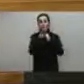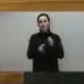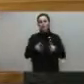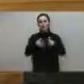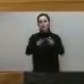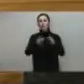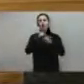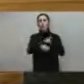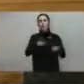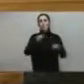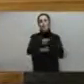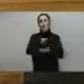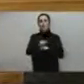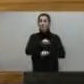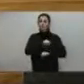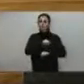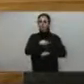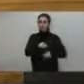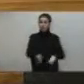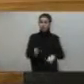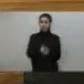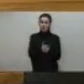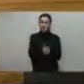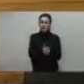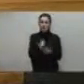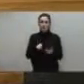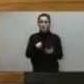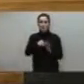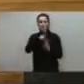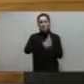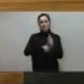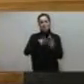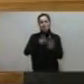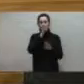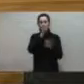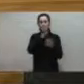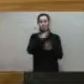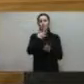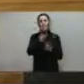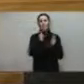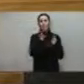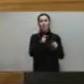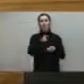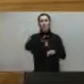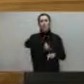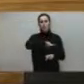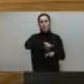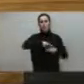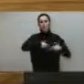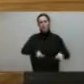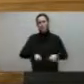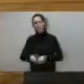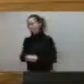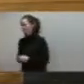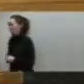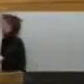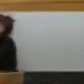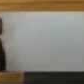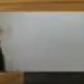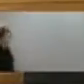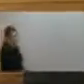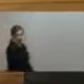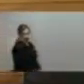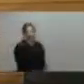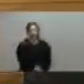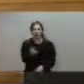de un año. Esperemos que ustedes vuelvan a reactivar esta medida porque será muy beneficiosa para nuestro sector, el sector de los astilleros en Asturias.